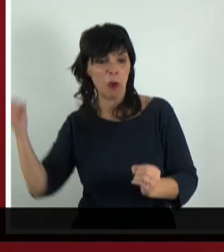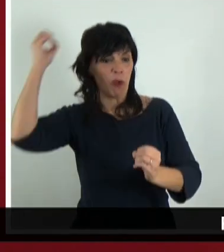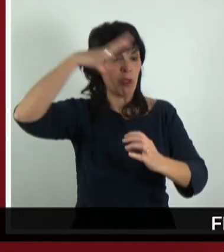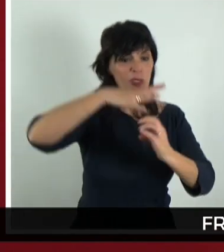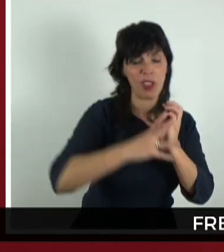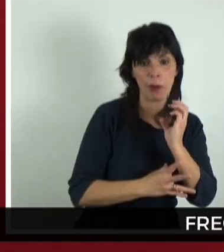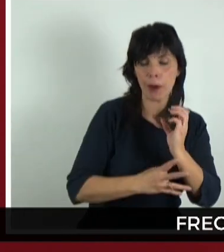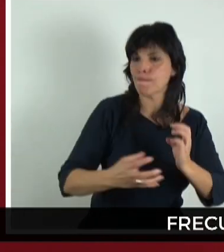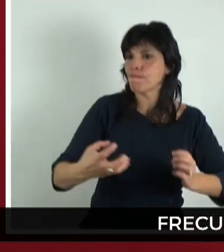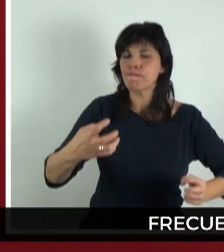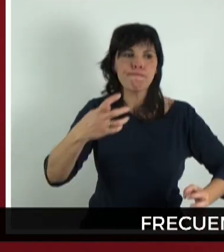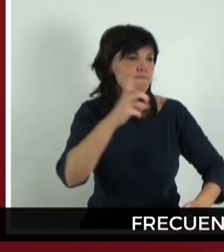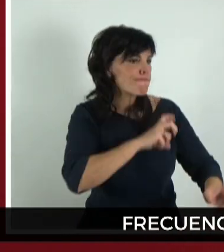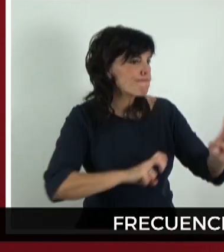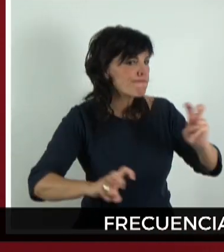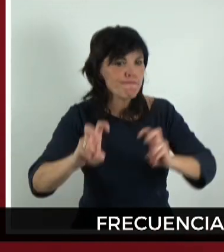hasta